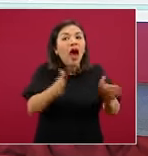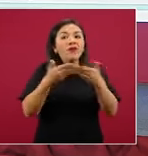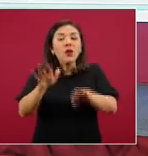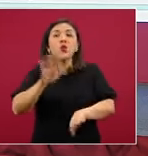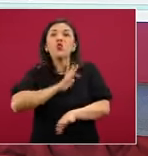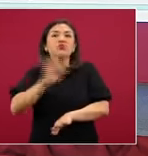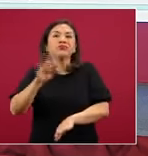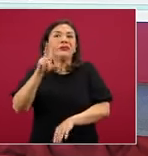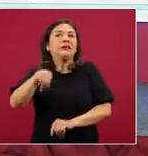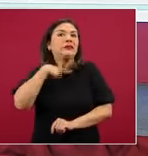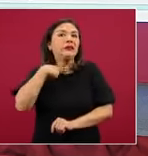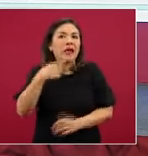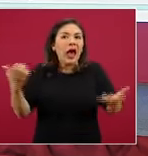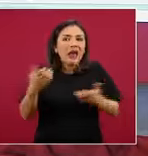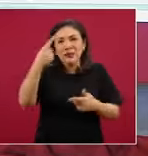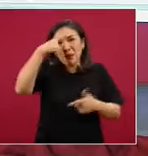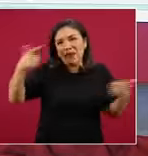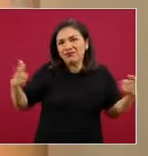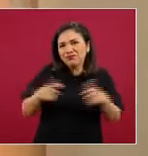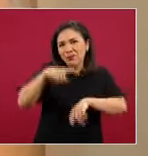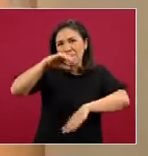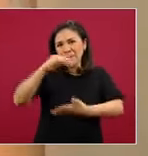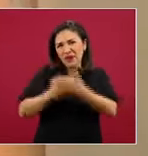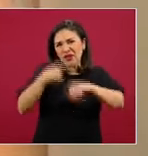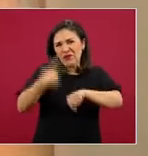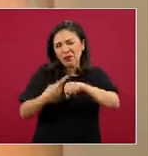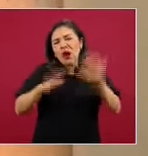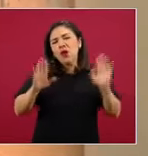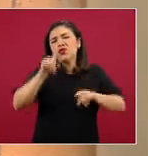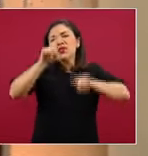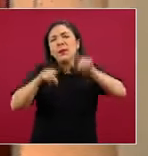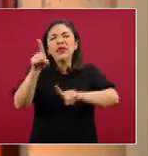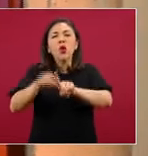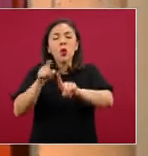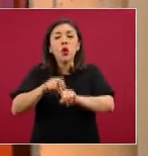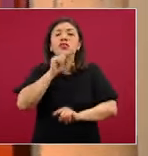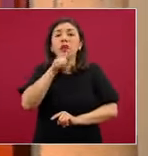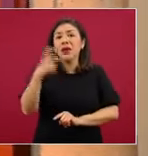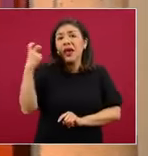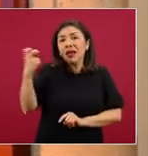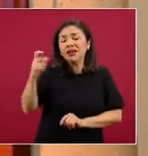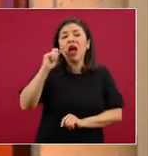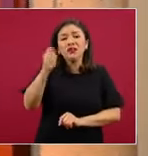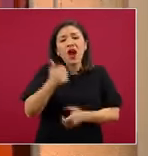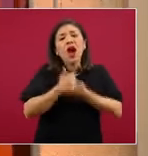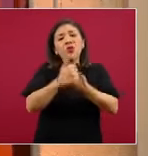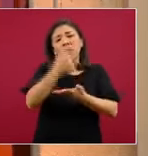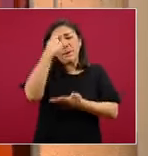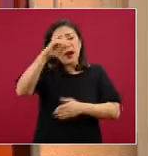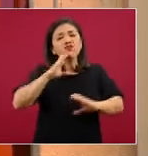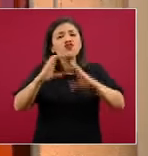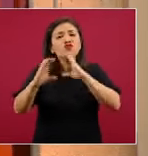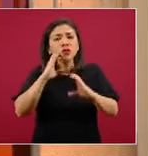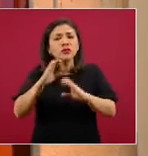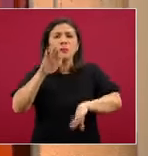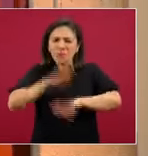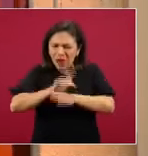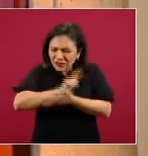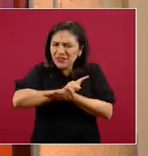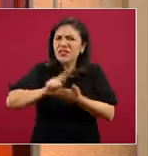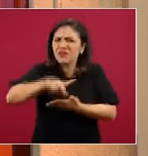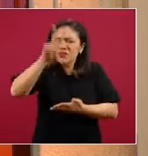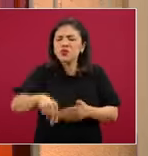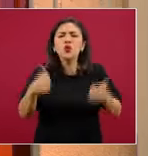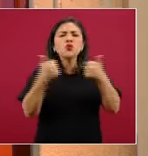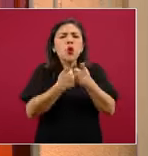vaya en aumento o en disminución, dependiendo del color. Pero también, por otro lado, se ha convertido en un instrumento de comunicación transparente, tanto